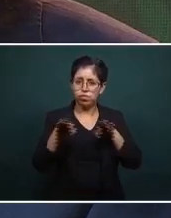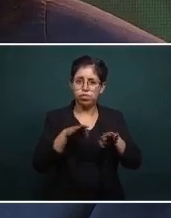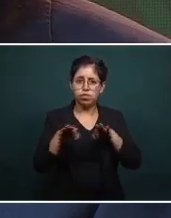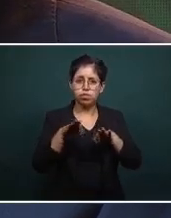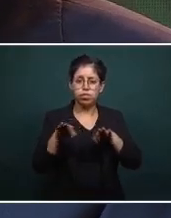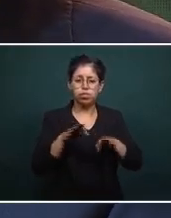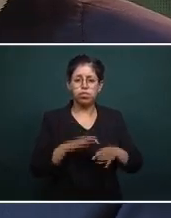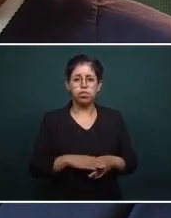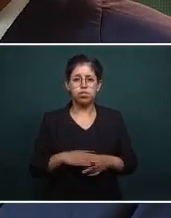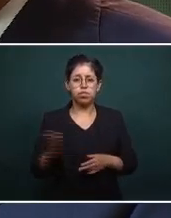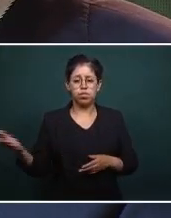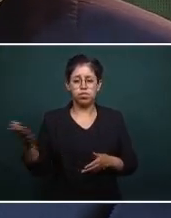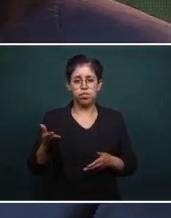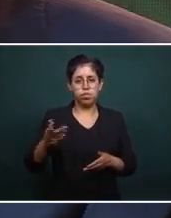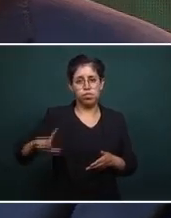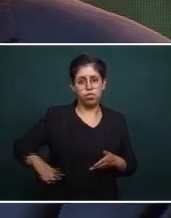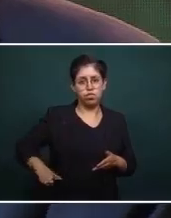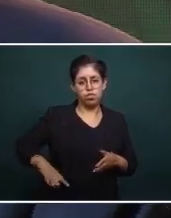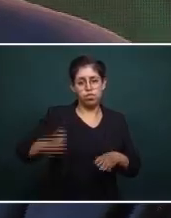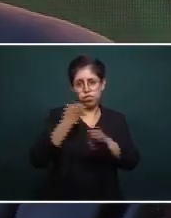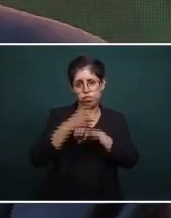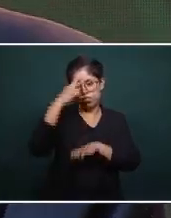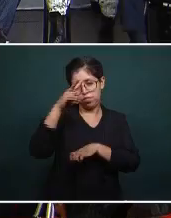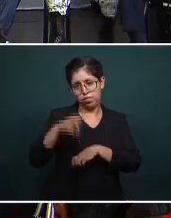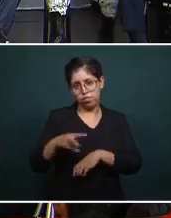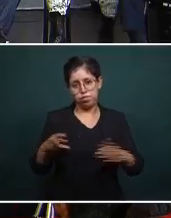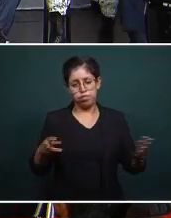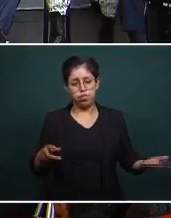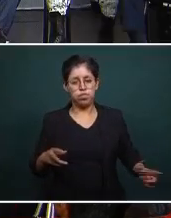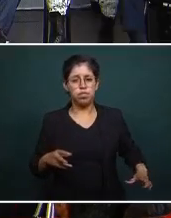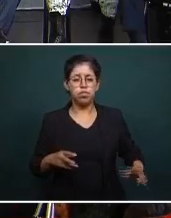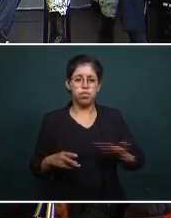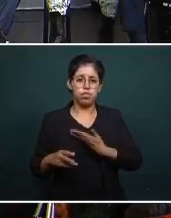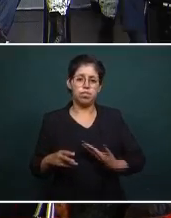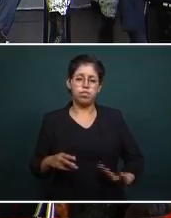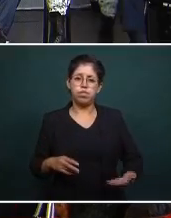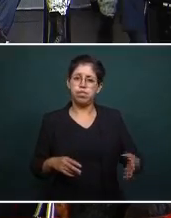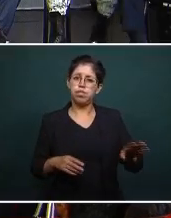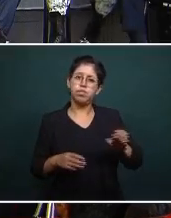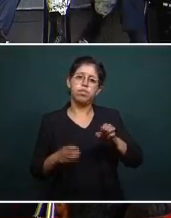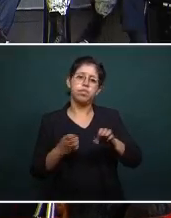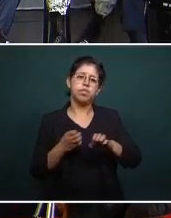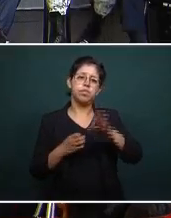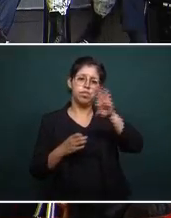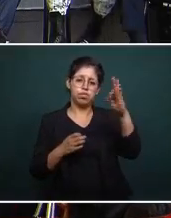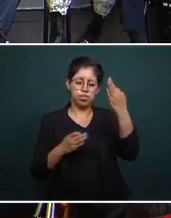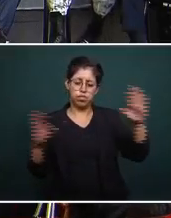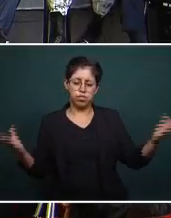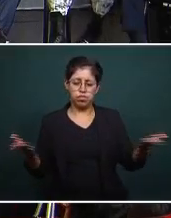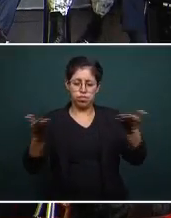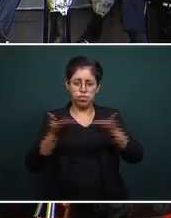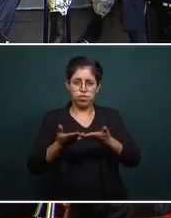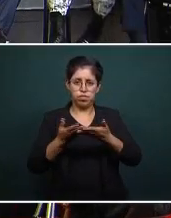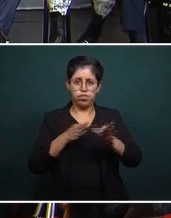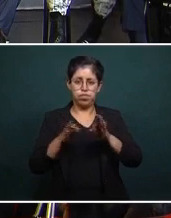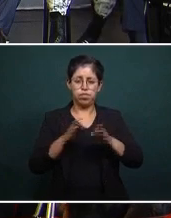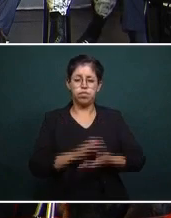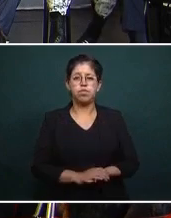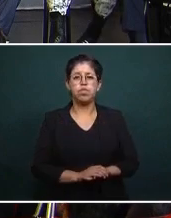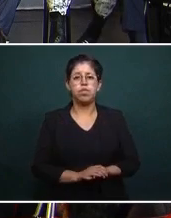coordinada con el gobernador y con el secretario de Comunicaciones y